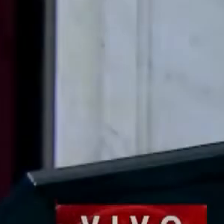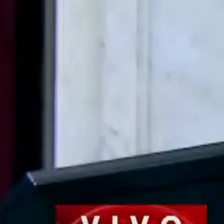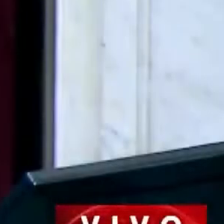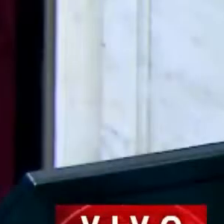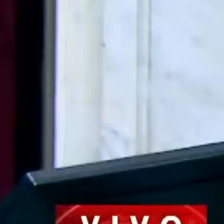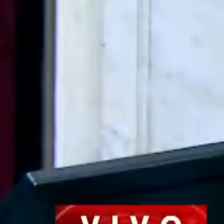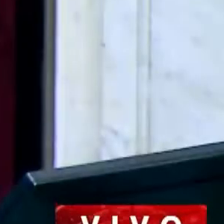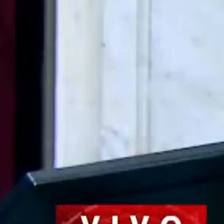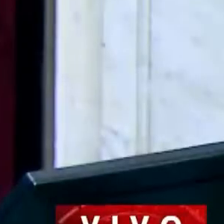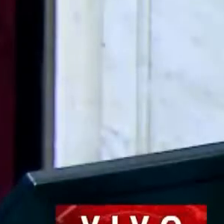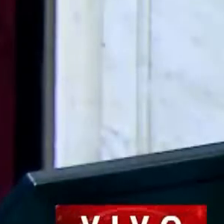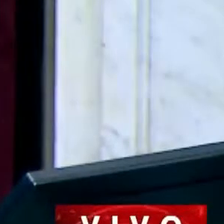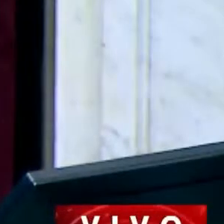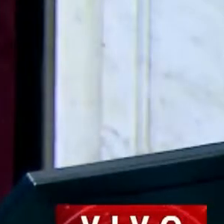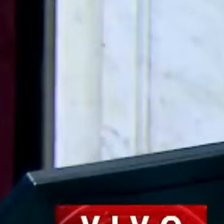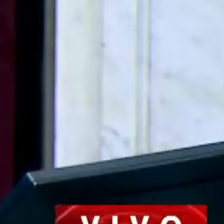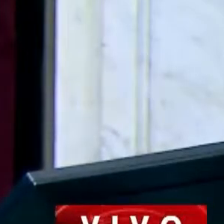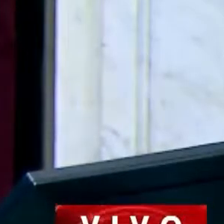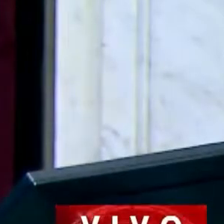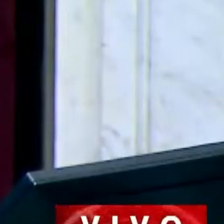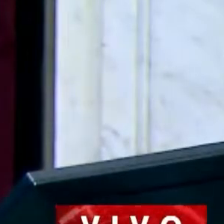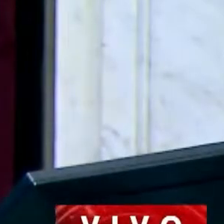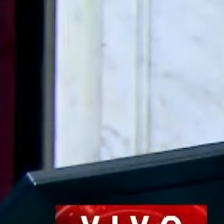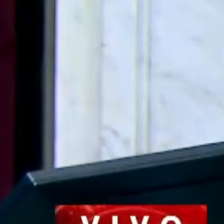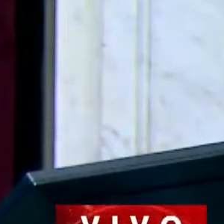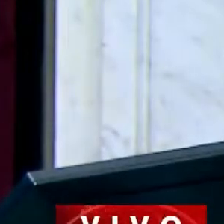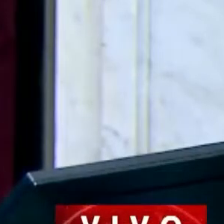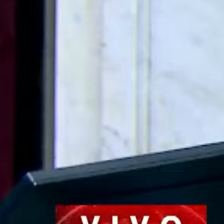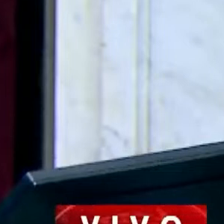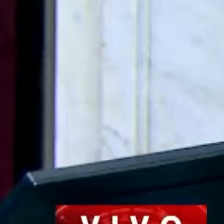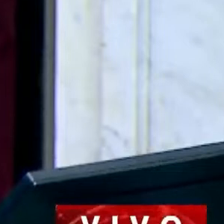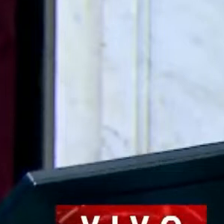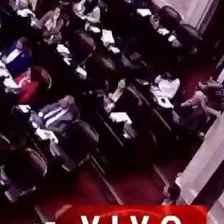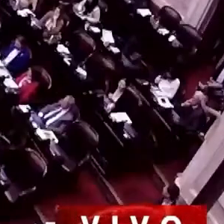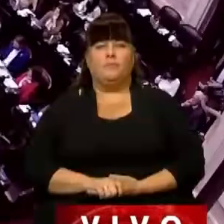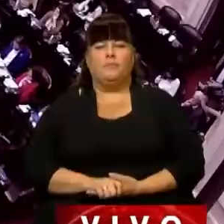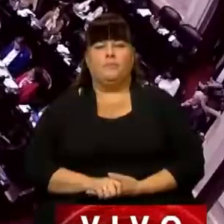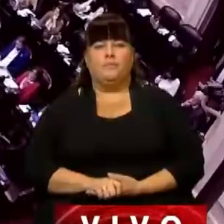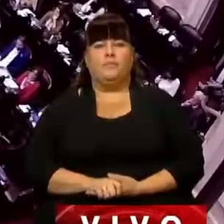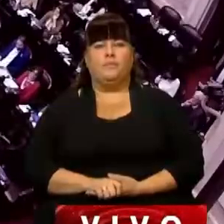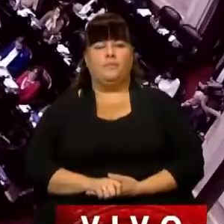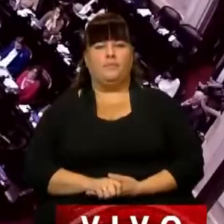El uso de la palabra, el diputado Juan Carlos Alderete.